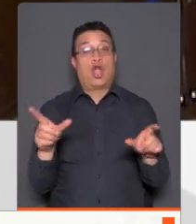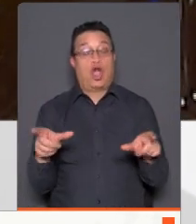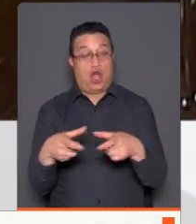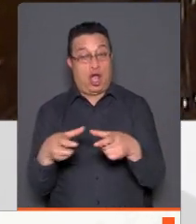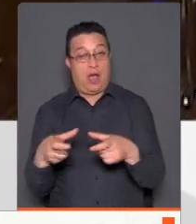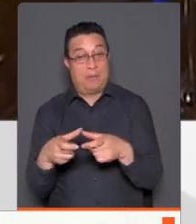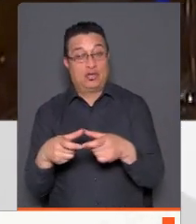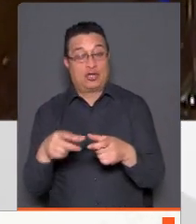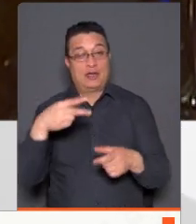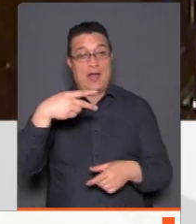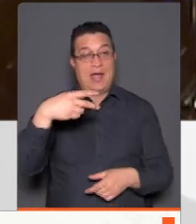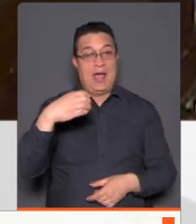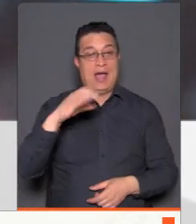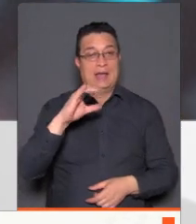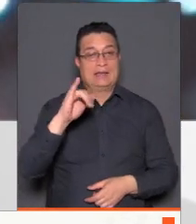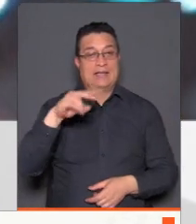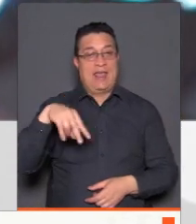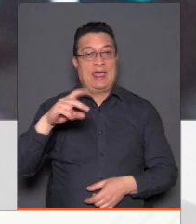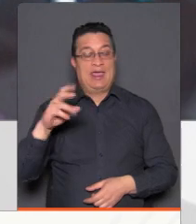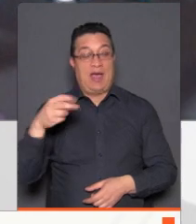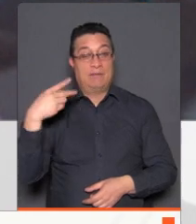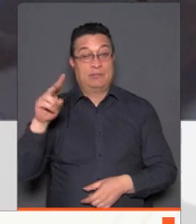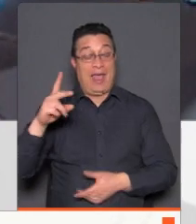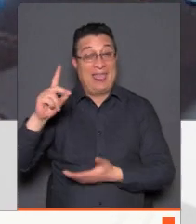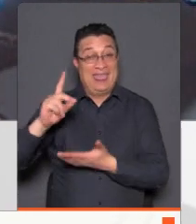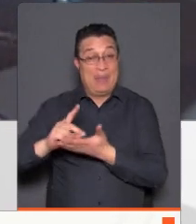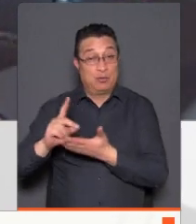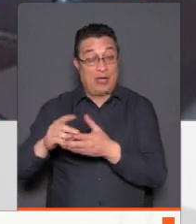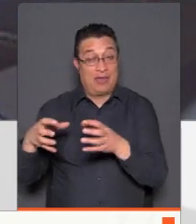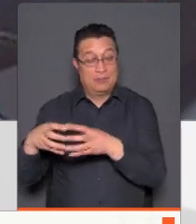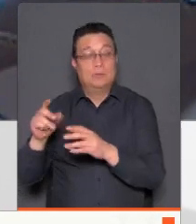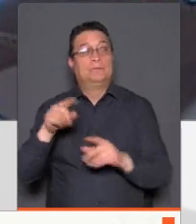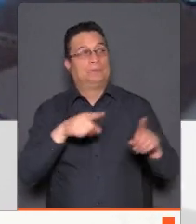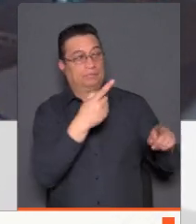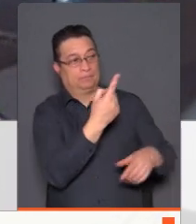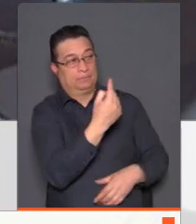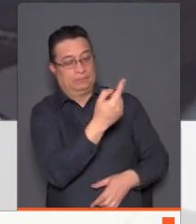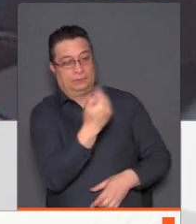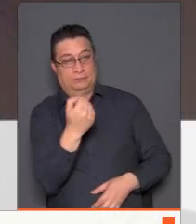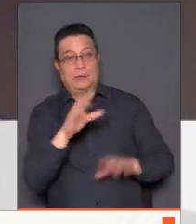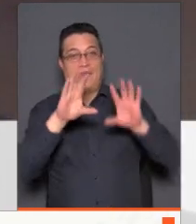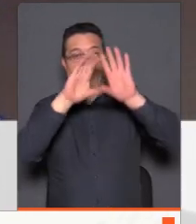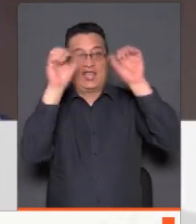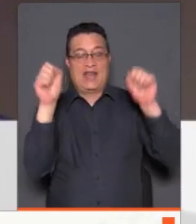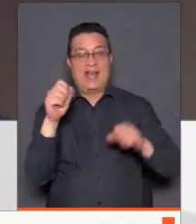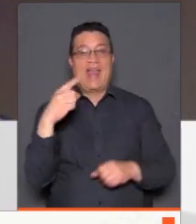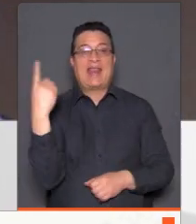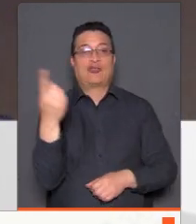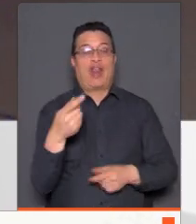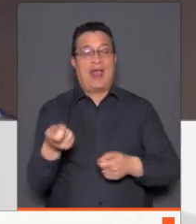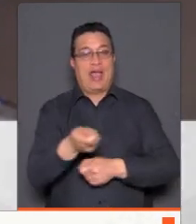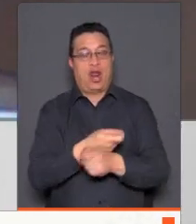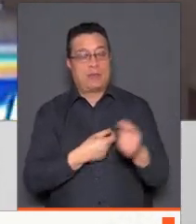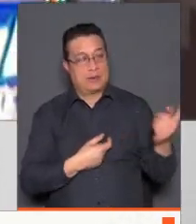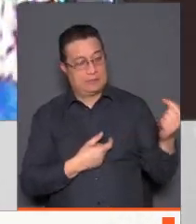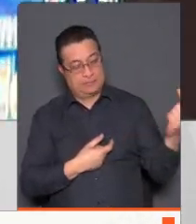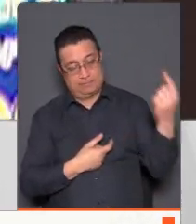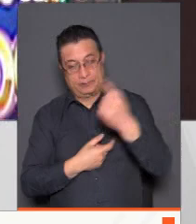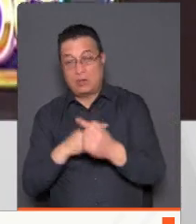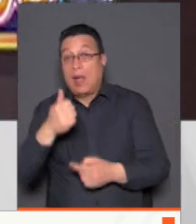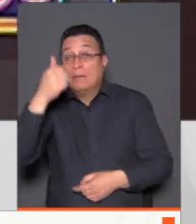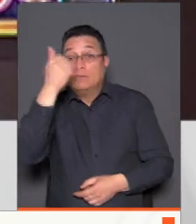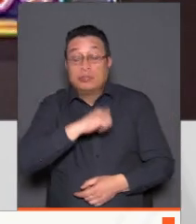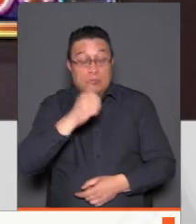de Hacienda de la Cámara de Diputados se citará a la Fiscalía Nacional Económica por esto mismo que conversábamos recién. Como está todo en reserva y es